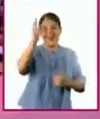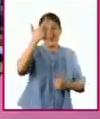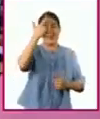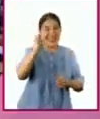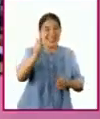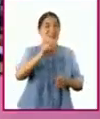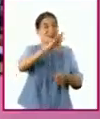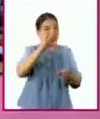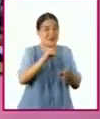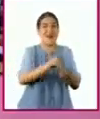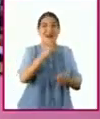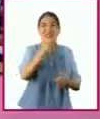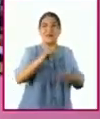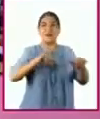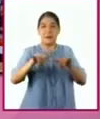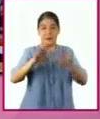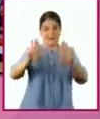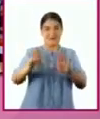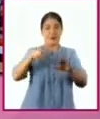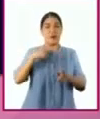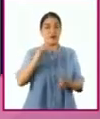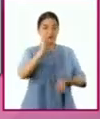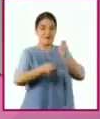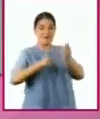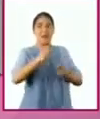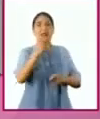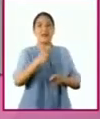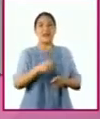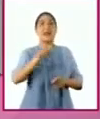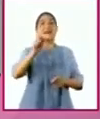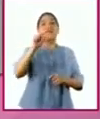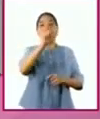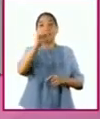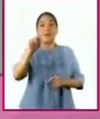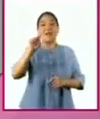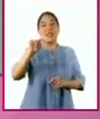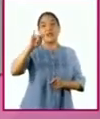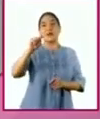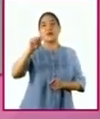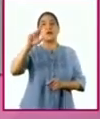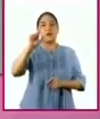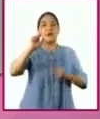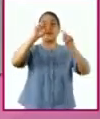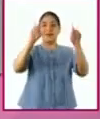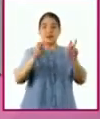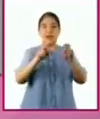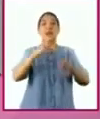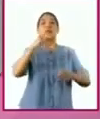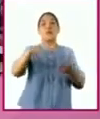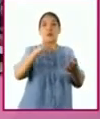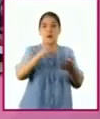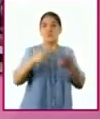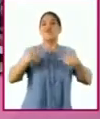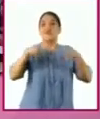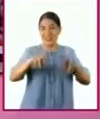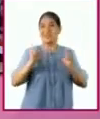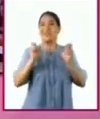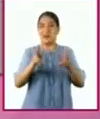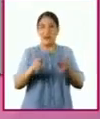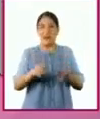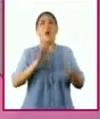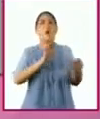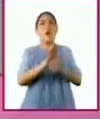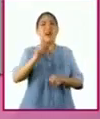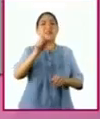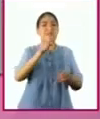elementos de los mapas. Déjame interpretarlos en el mío. El título me dice que el lugar representado es Chiapas. En cuanto al tema,